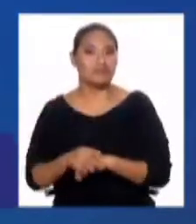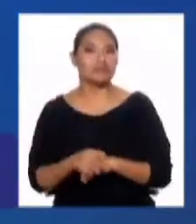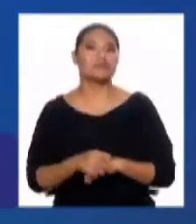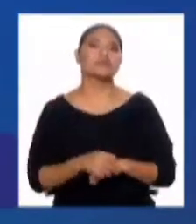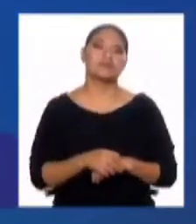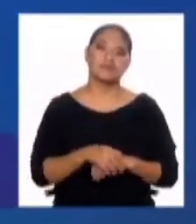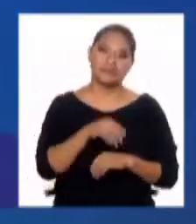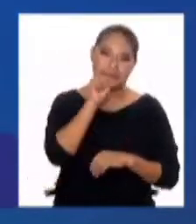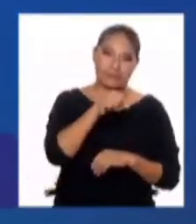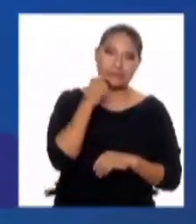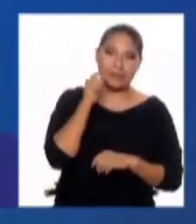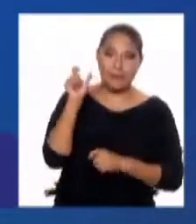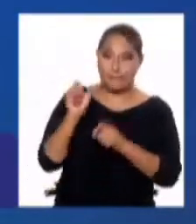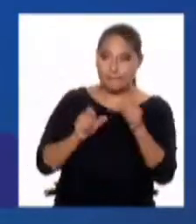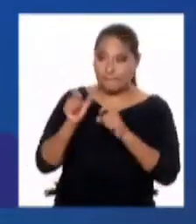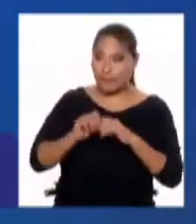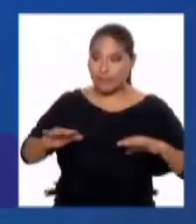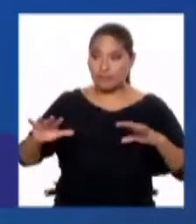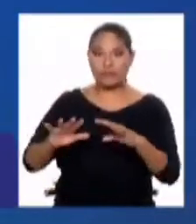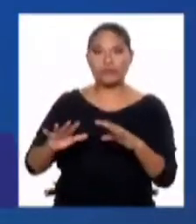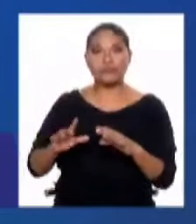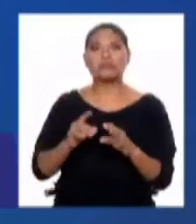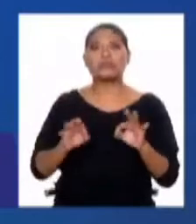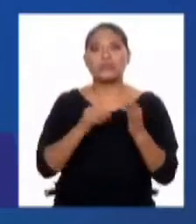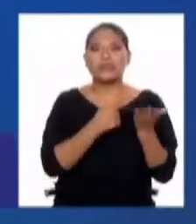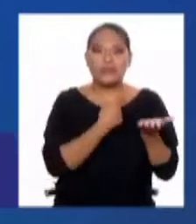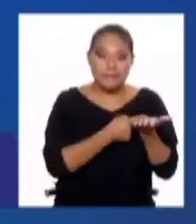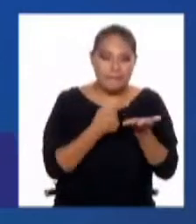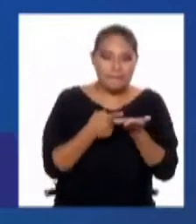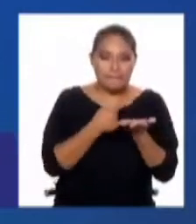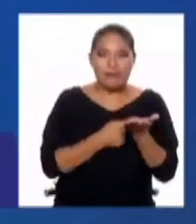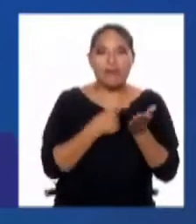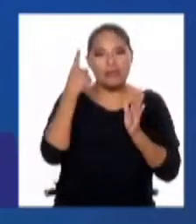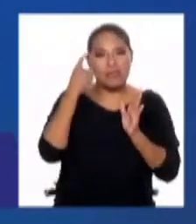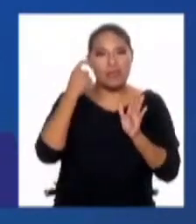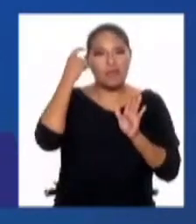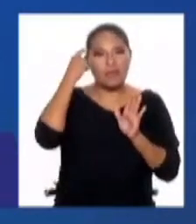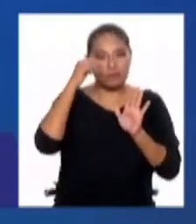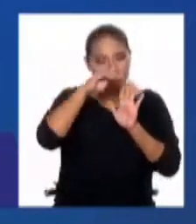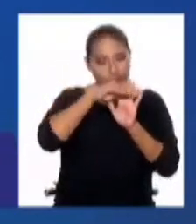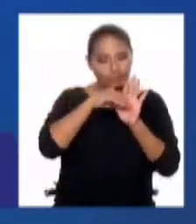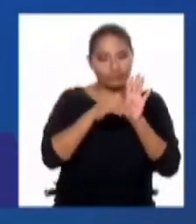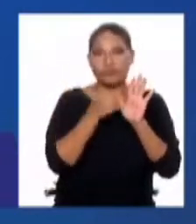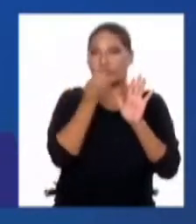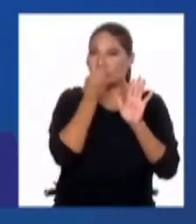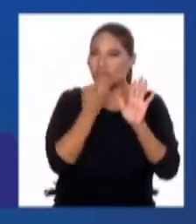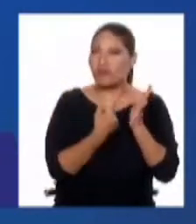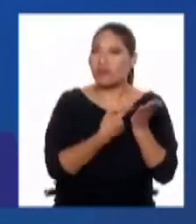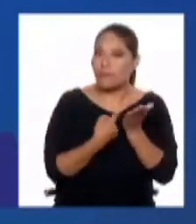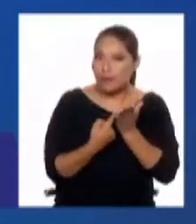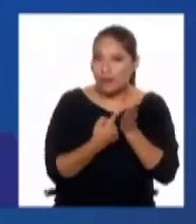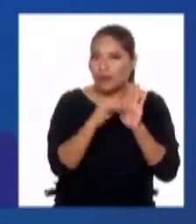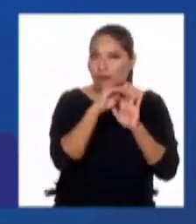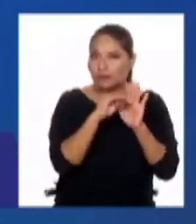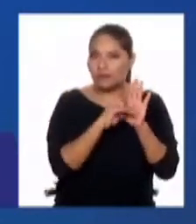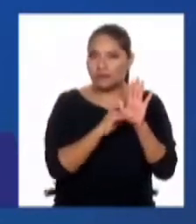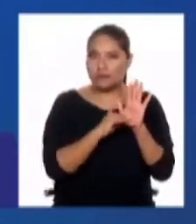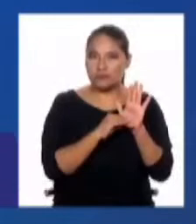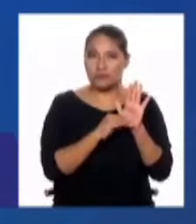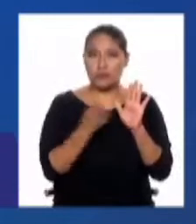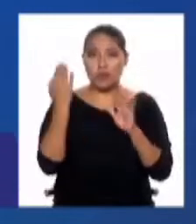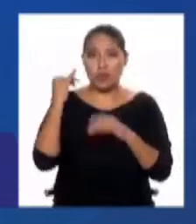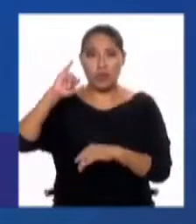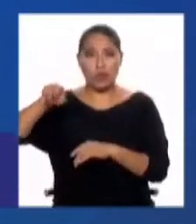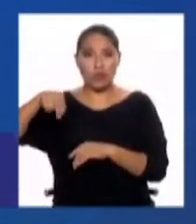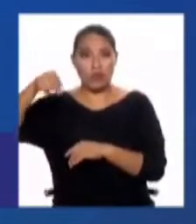¿no? Es que los planes de gobierno deben ser muy importantes. Pero no como los normalizó el Jurado Nacional